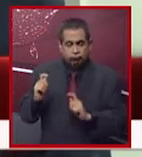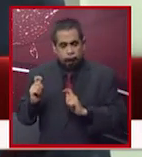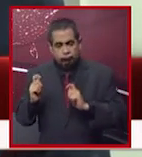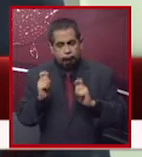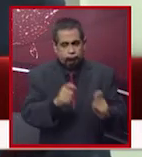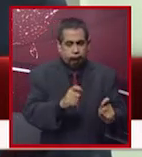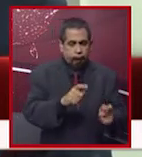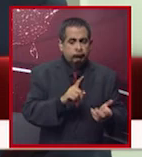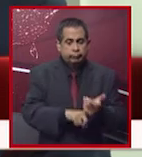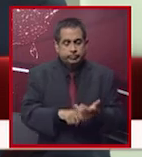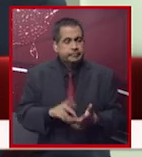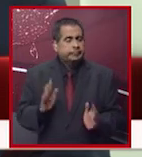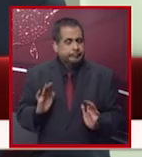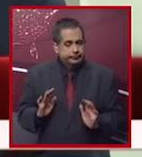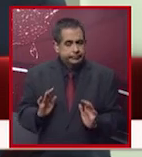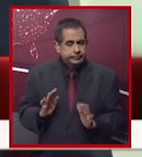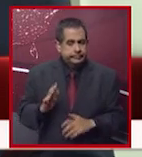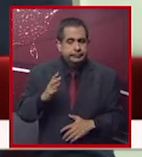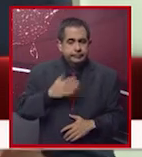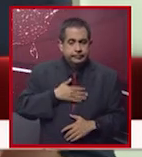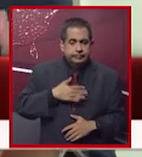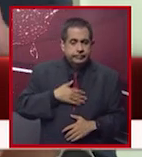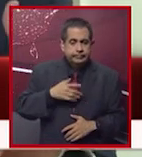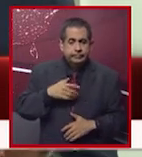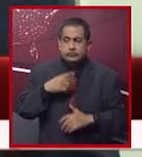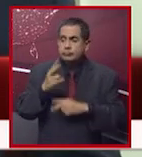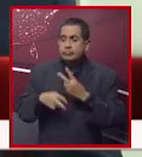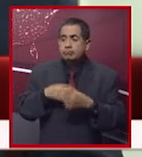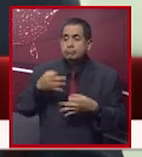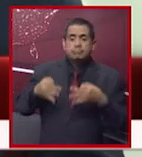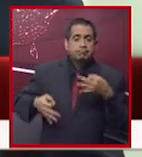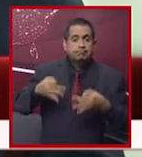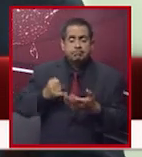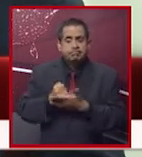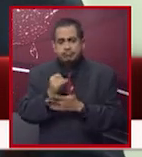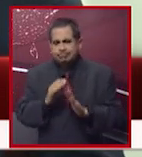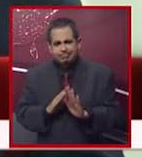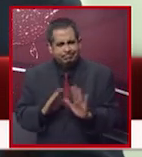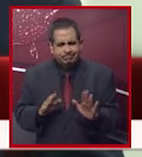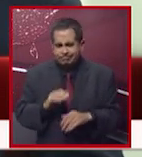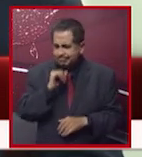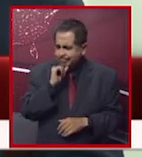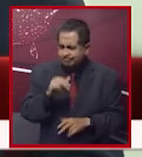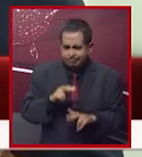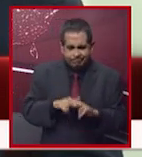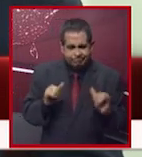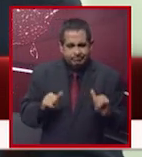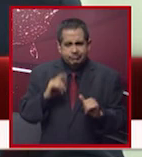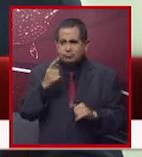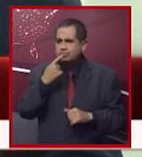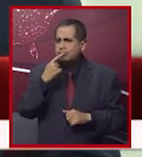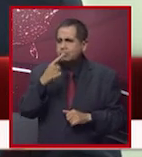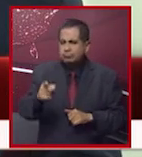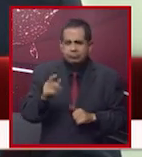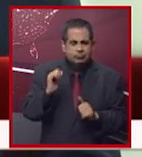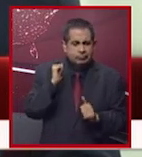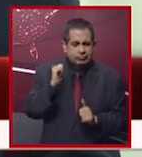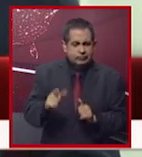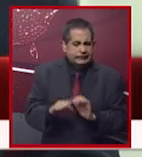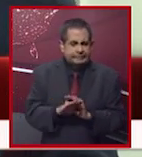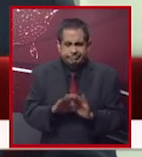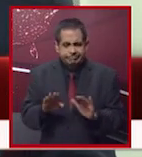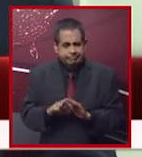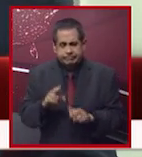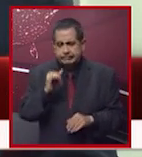de la Federación. Esto no quiere decir que se vaya a judicializar por malos motivos, porque haya impugnación, porque haya